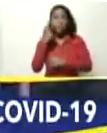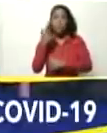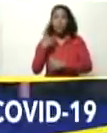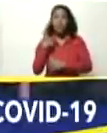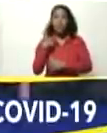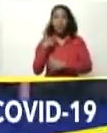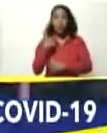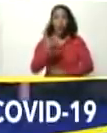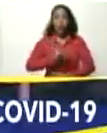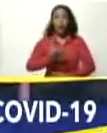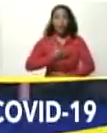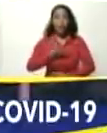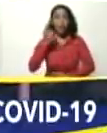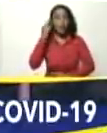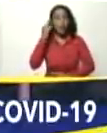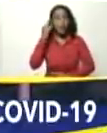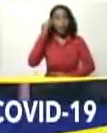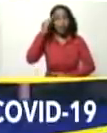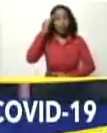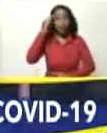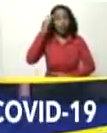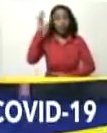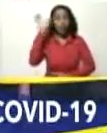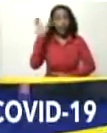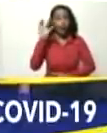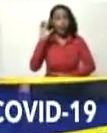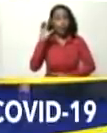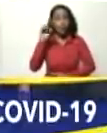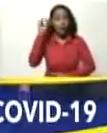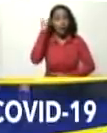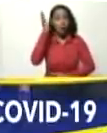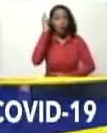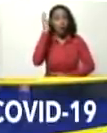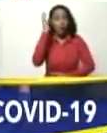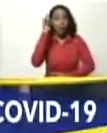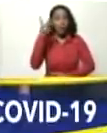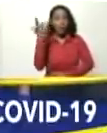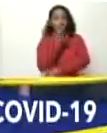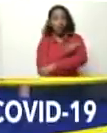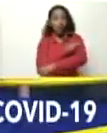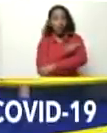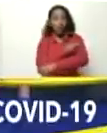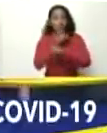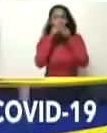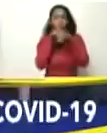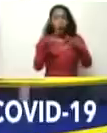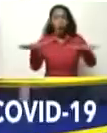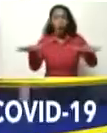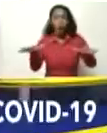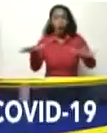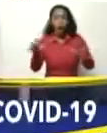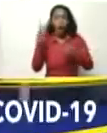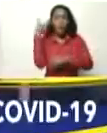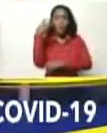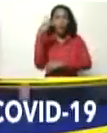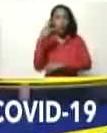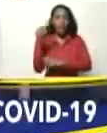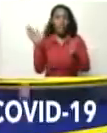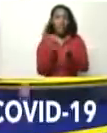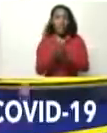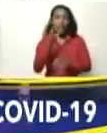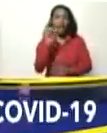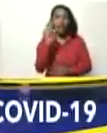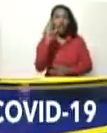con la alcaldesa Carmen Teresa, en la jornada de vacunación masiva en la parroquia Santa